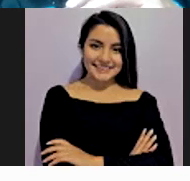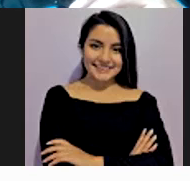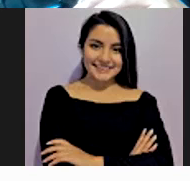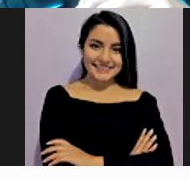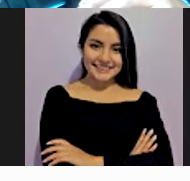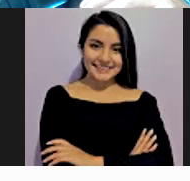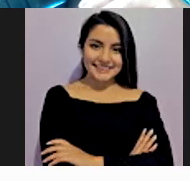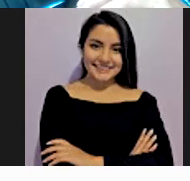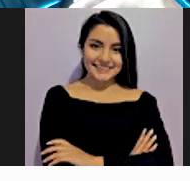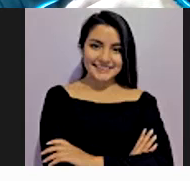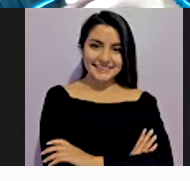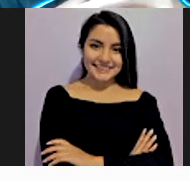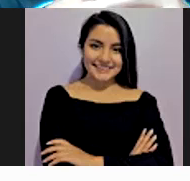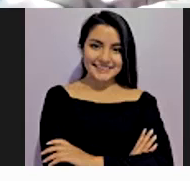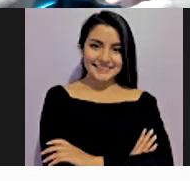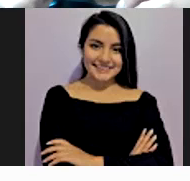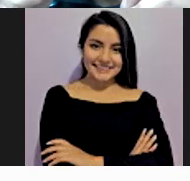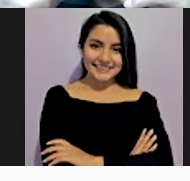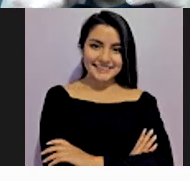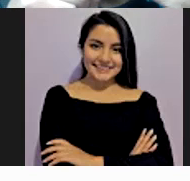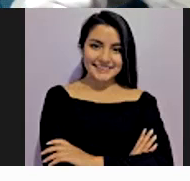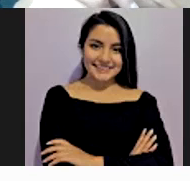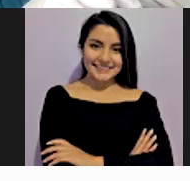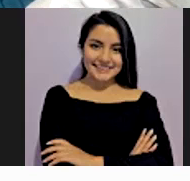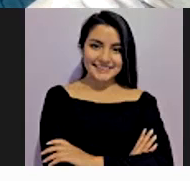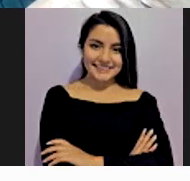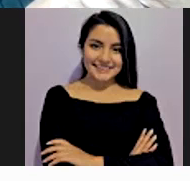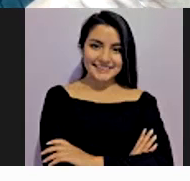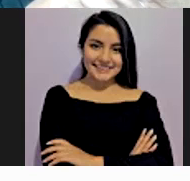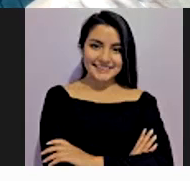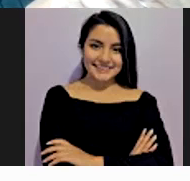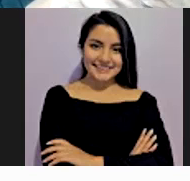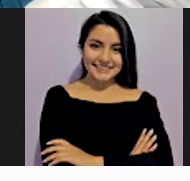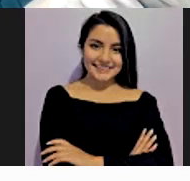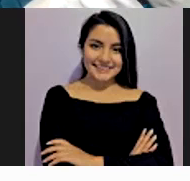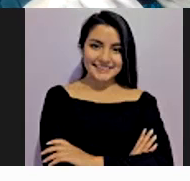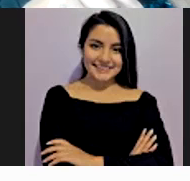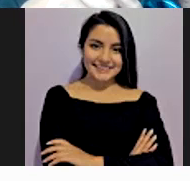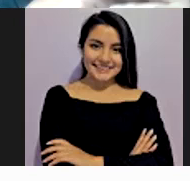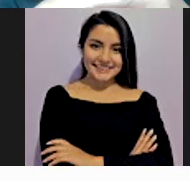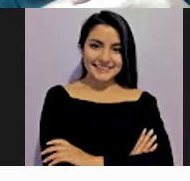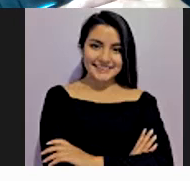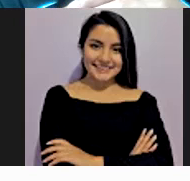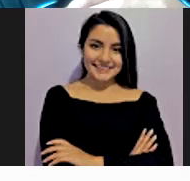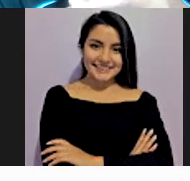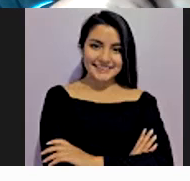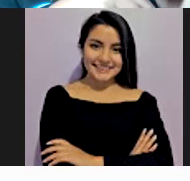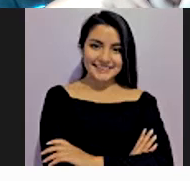Sí, pero lo que pasa es que, claro, hasta la última vez que tuve una reunión con Edgar y con Jorge